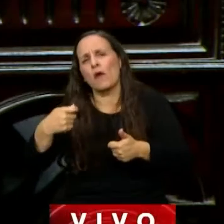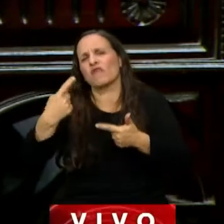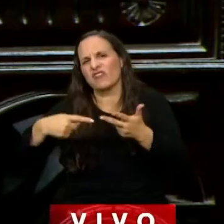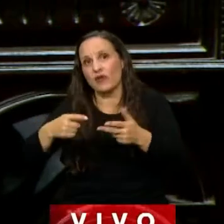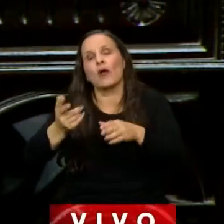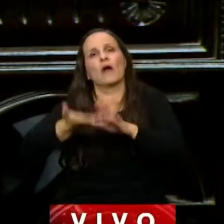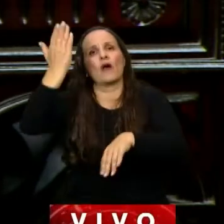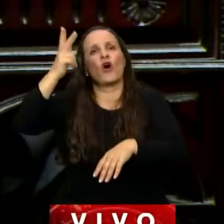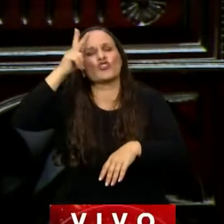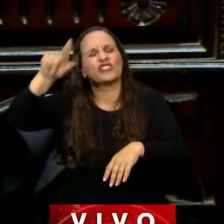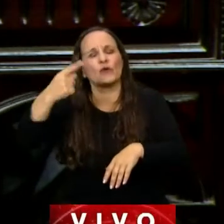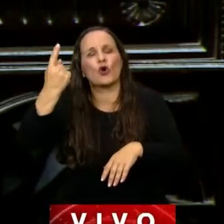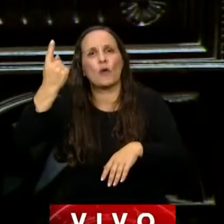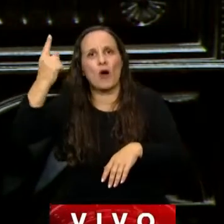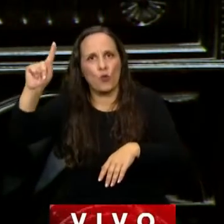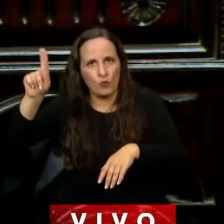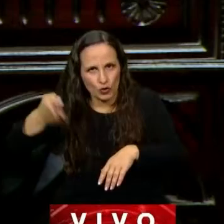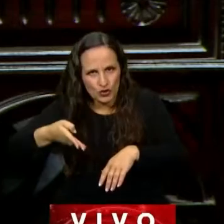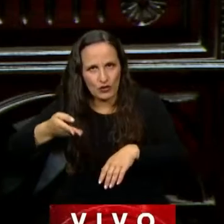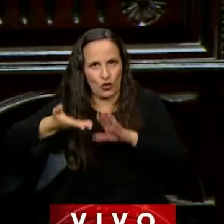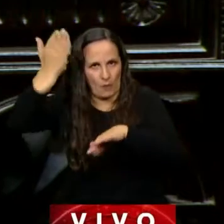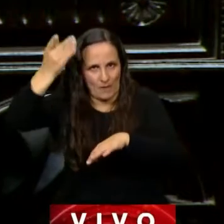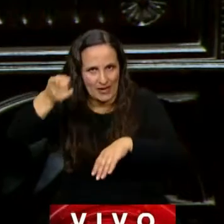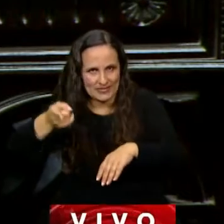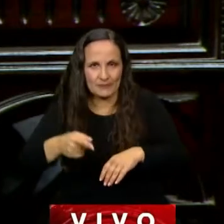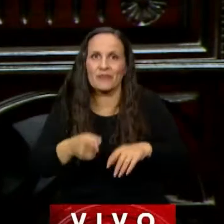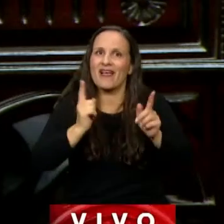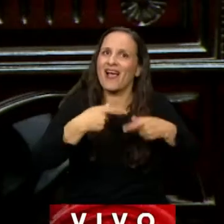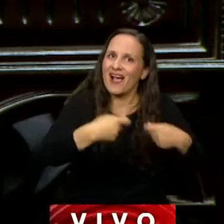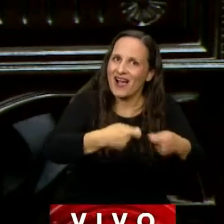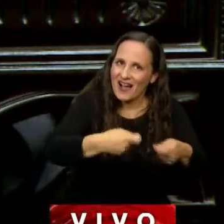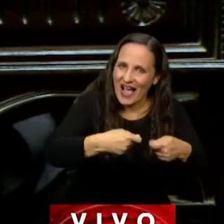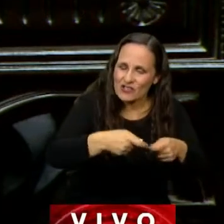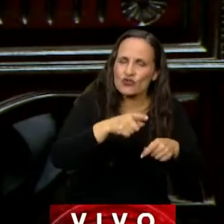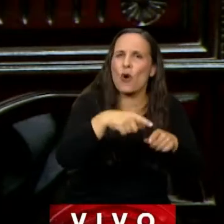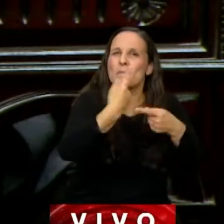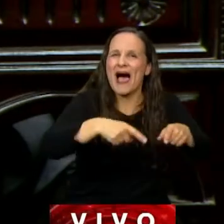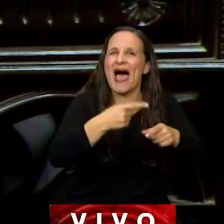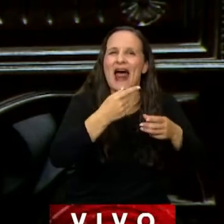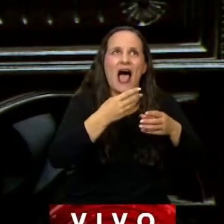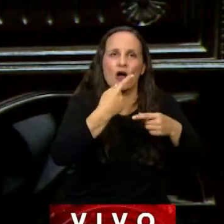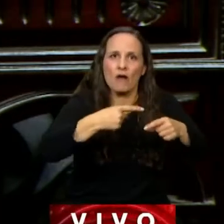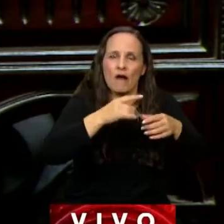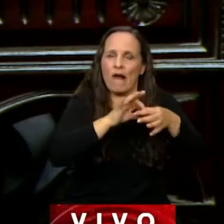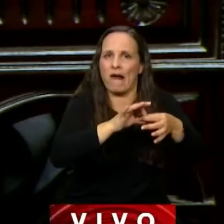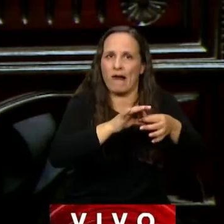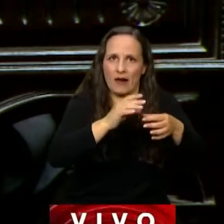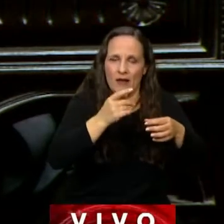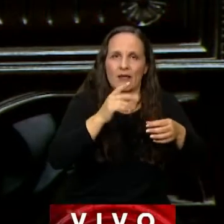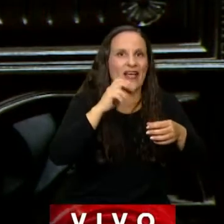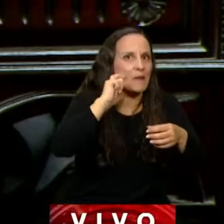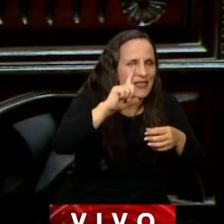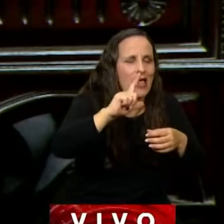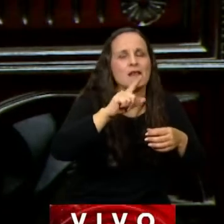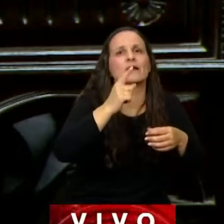crecerán 81,1%. También los gastos en capital crecerán un